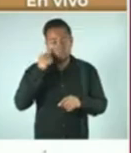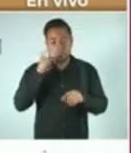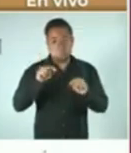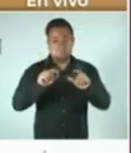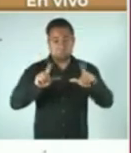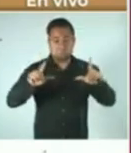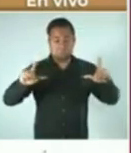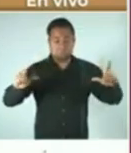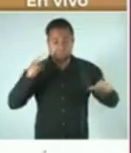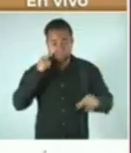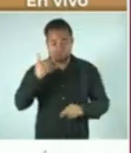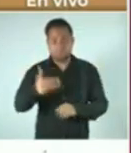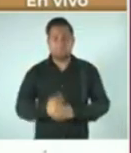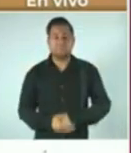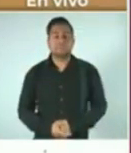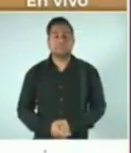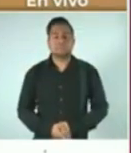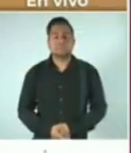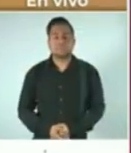favor.